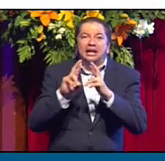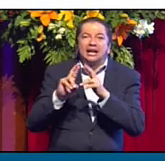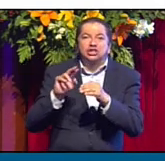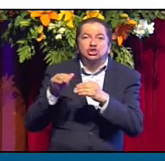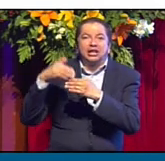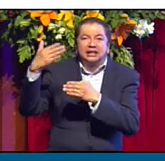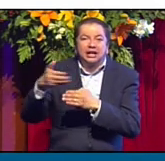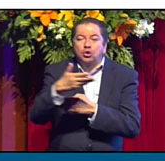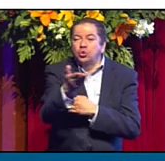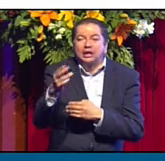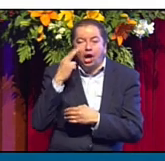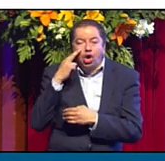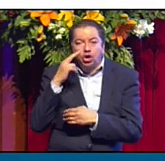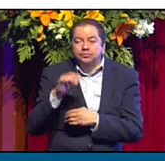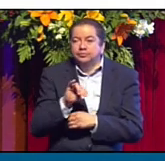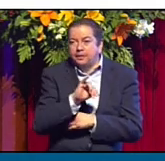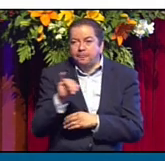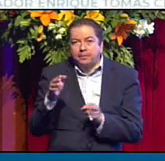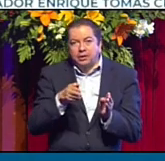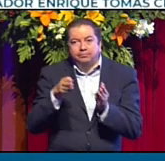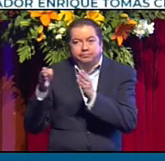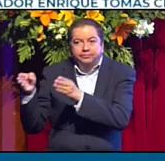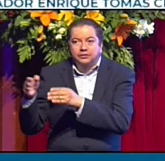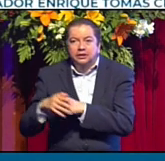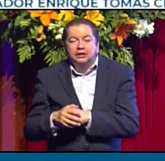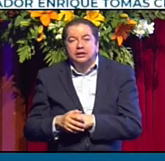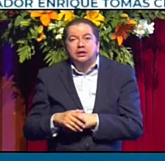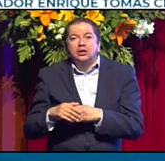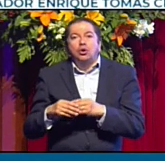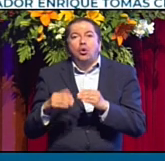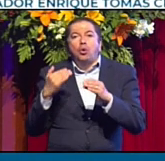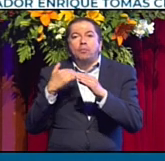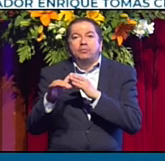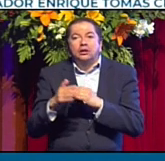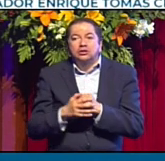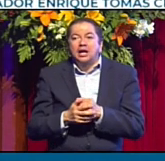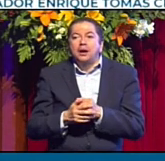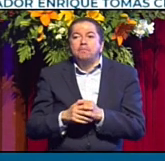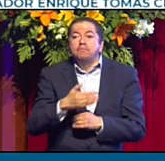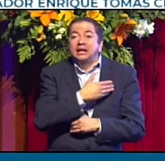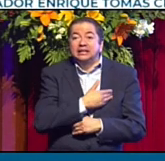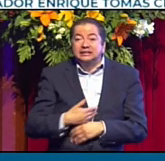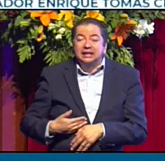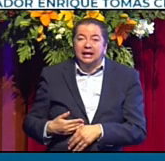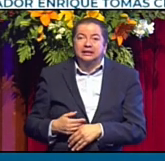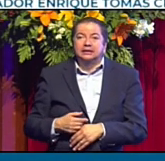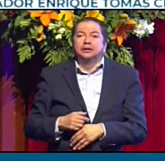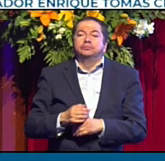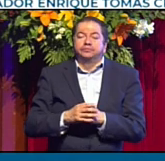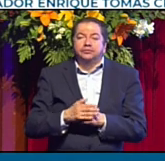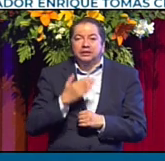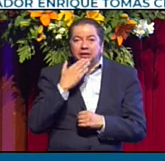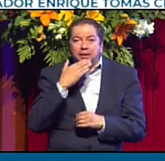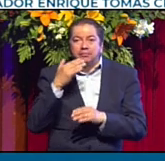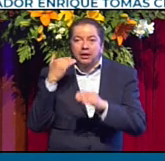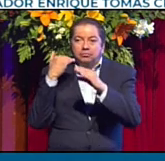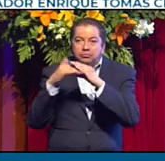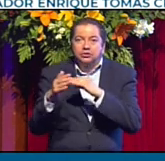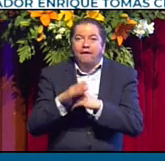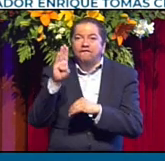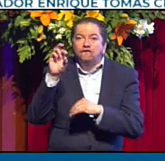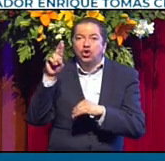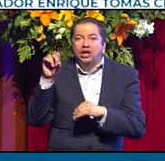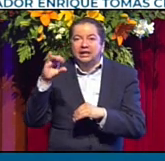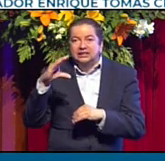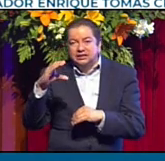todos conocida. Posteriormente enviamos un oficio al presidente de la República, a nuestro presidente